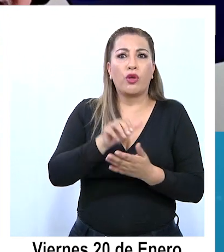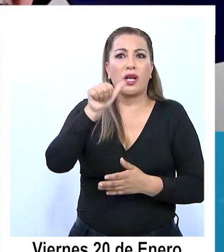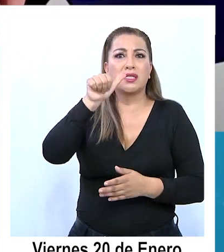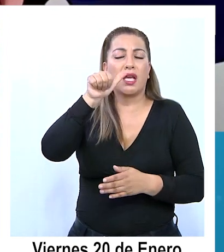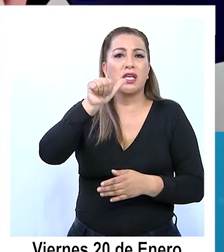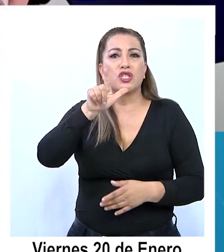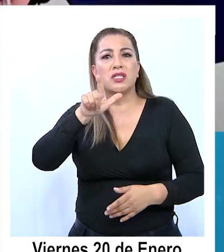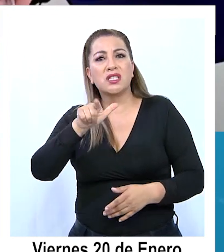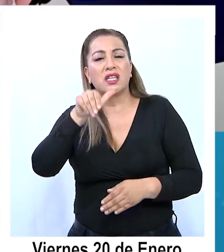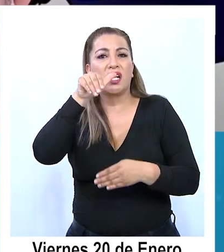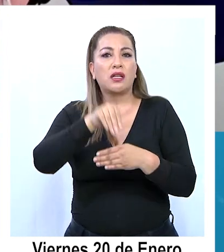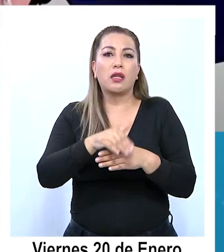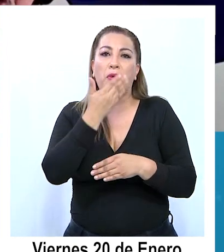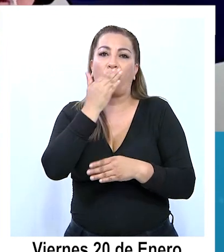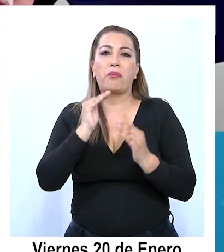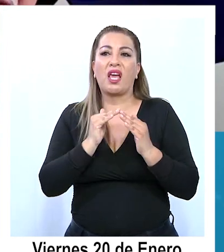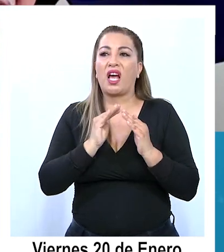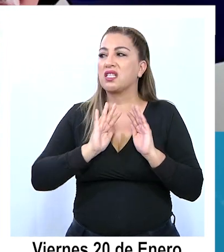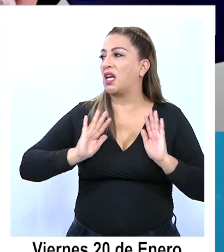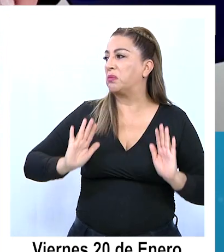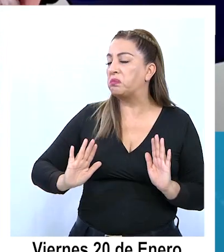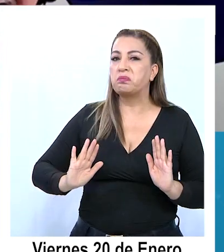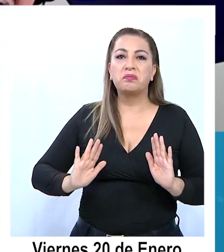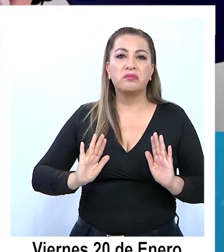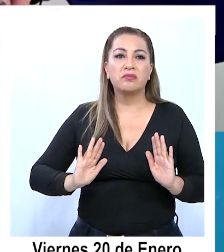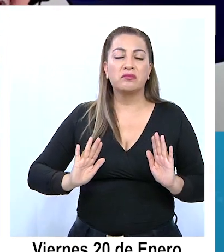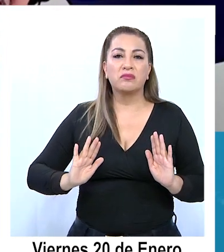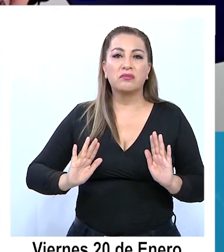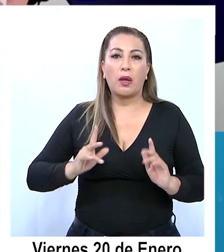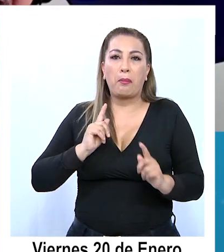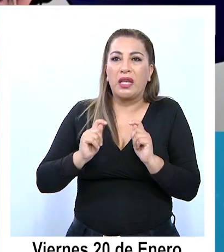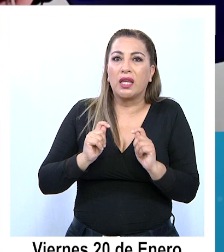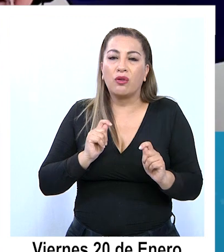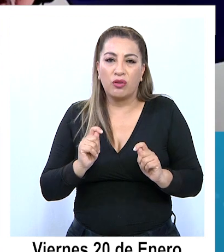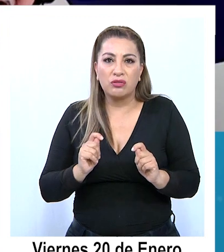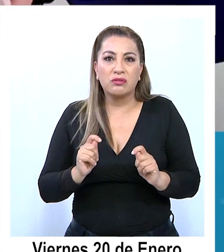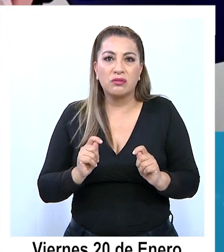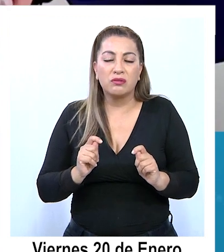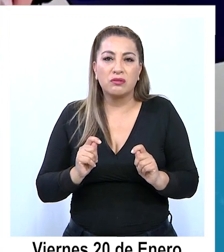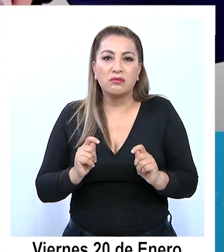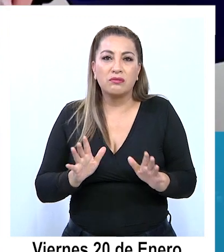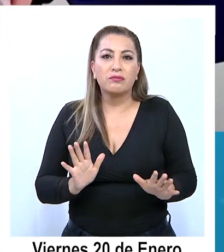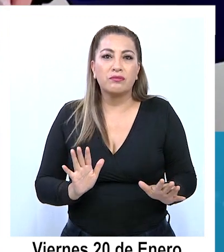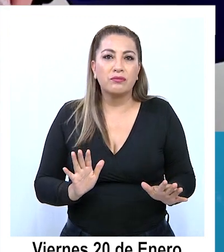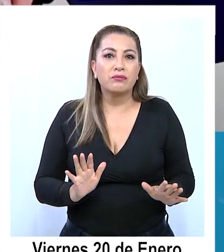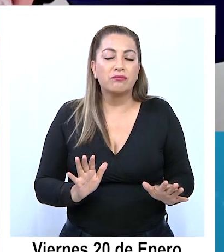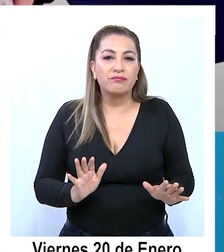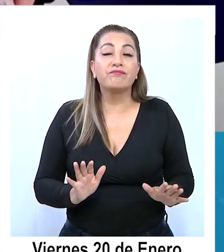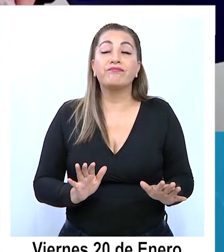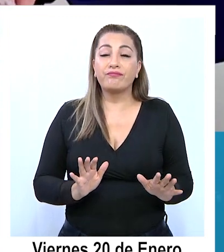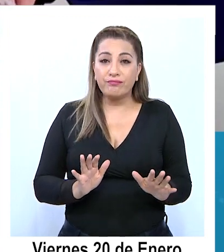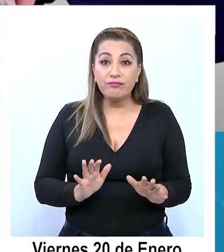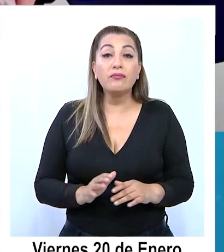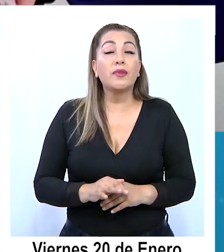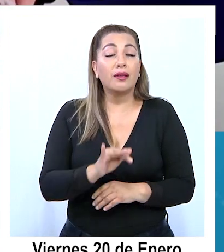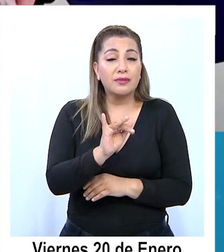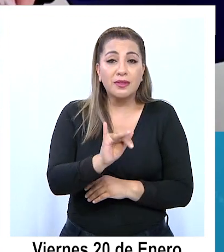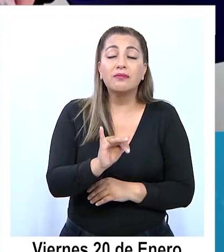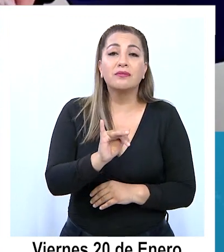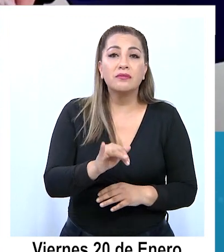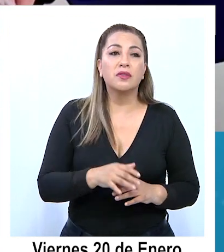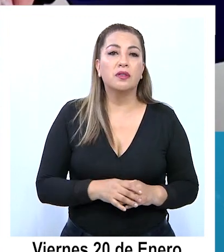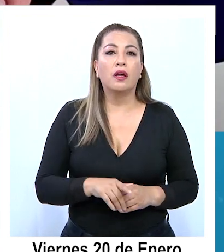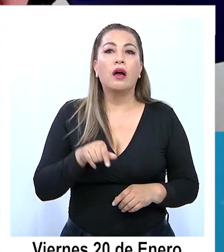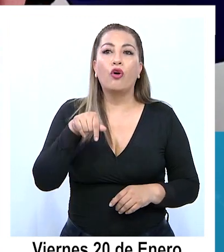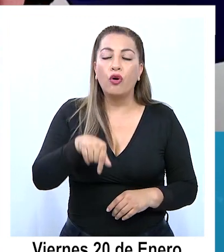tarde, a las 7 de la tarde me guardo en mi casa, digamos, no salgo, prefiero no arriesgarme. O sea, a ese nivel pero estamos. así es, o sea, hoy día